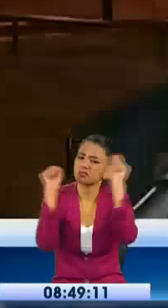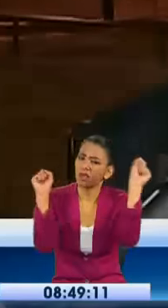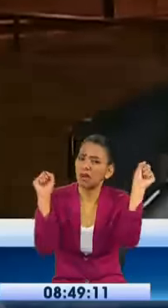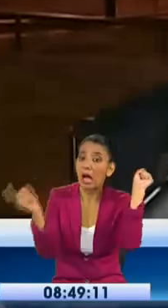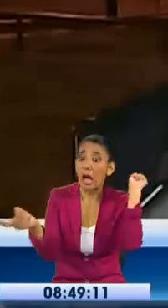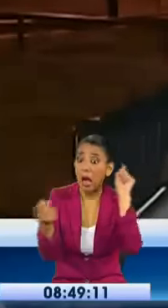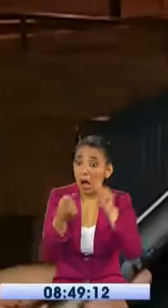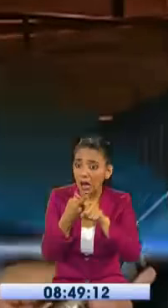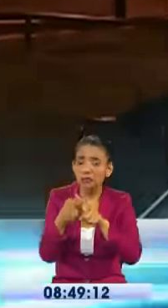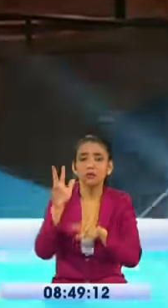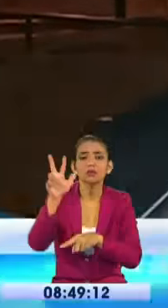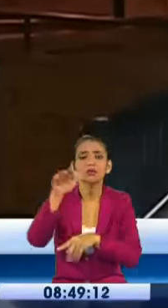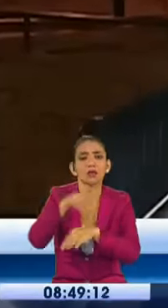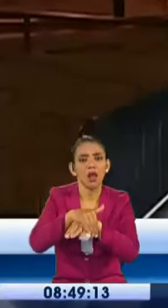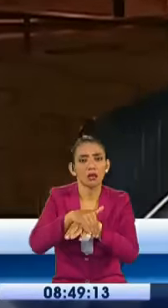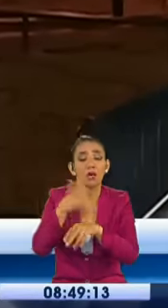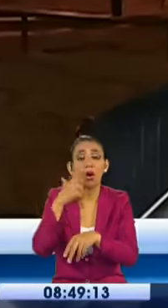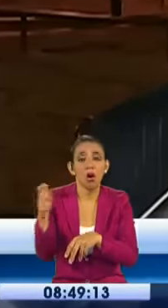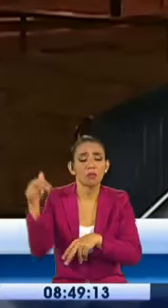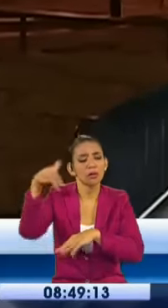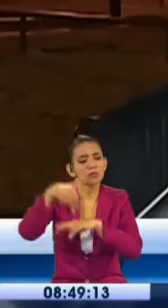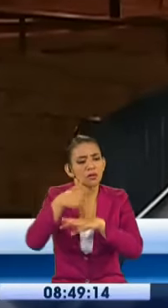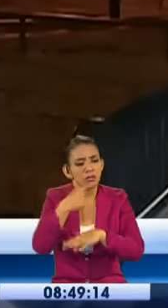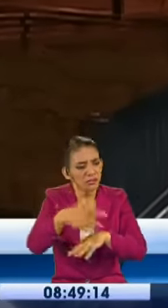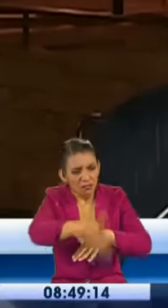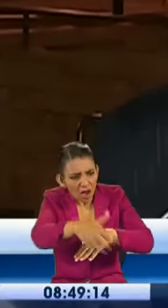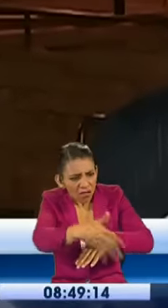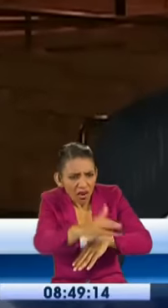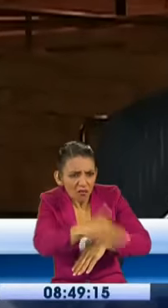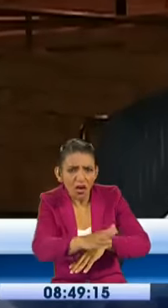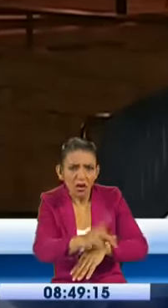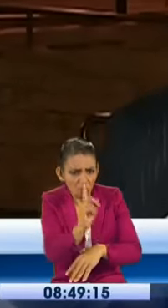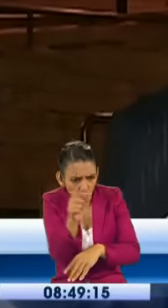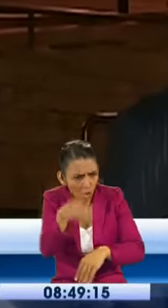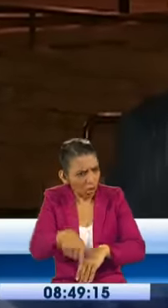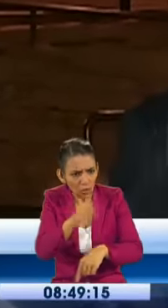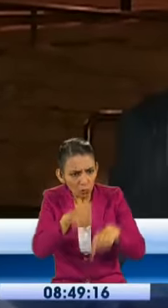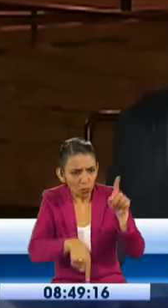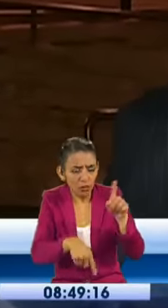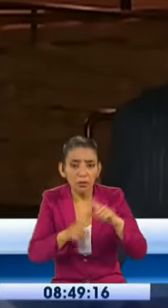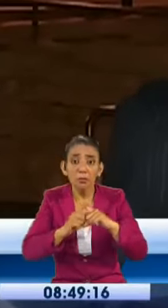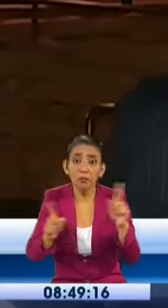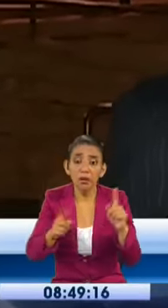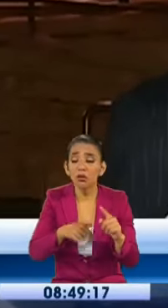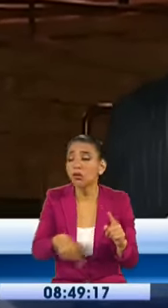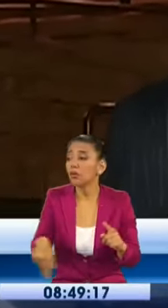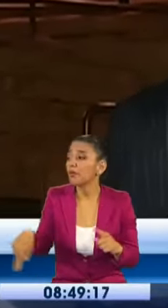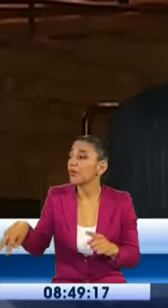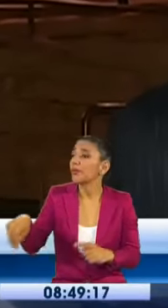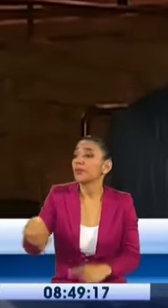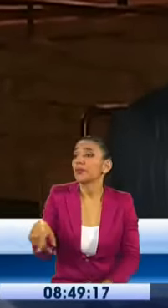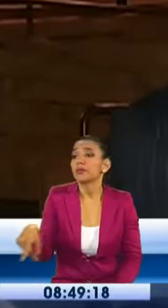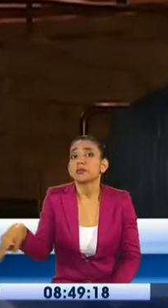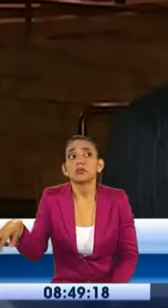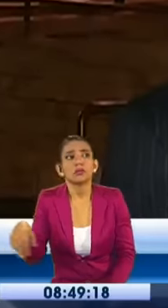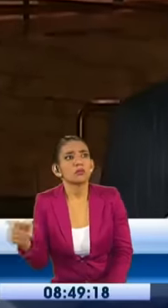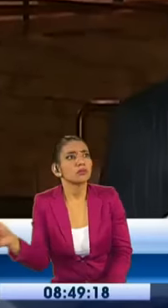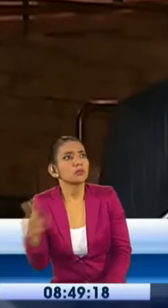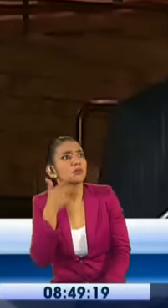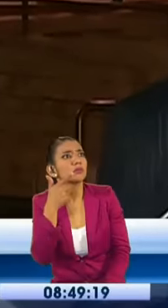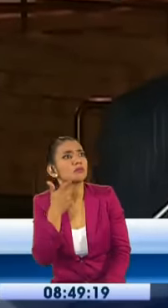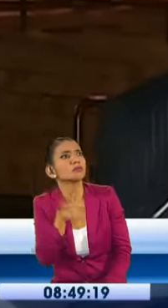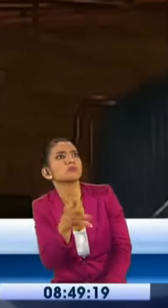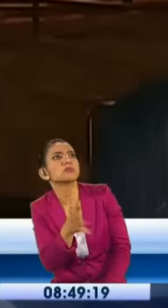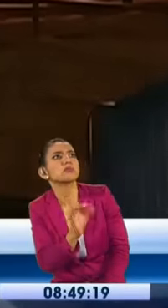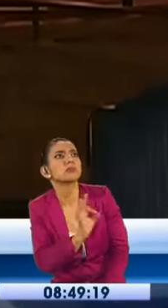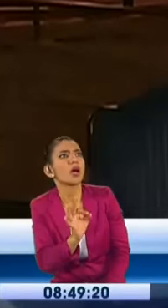tarde, dice, él se trepó a la baranda y le dijo que se bajara, de repente, dice, miró otra vez a la señora porque era la única persona que se quedaba, ya no la